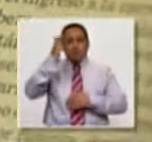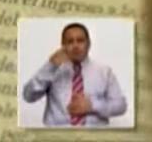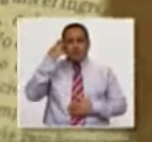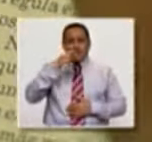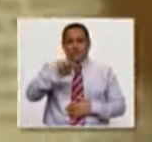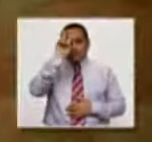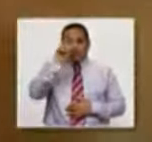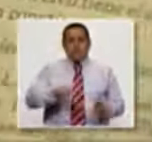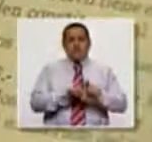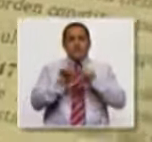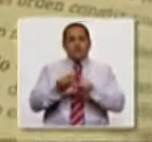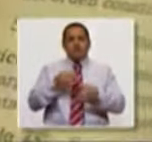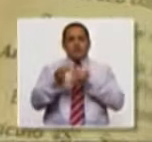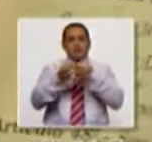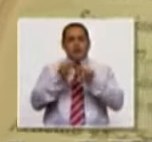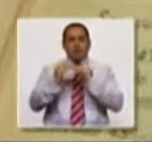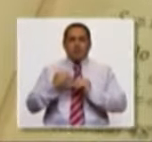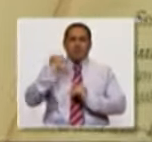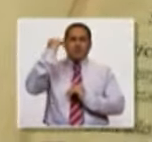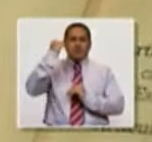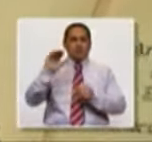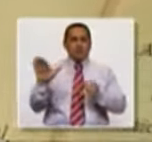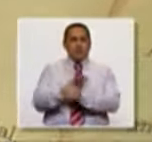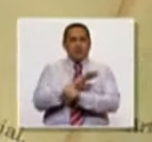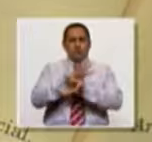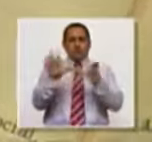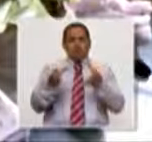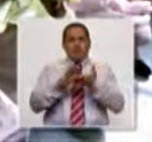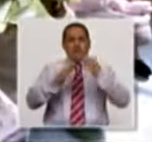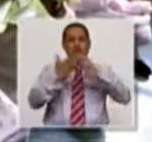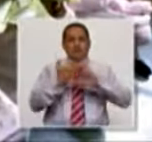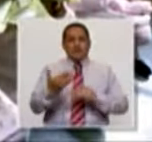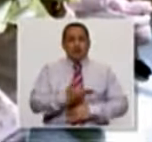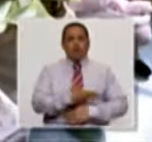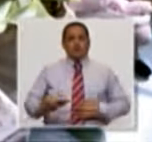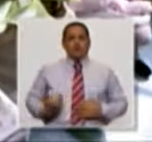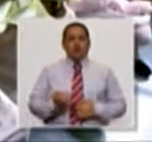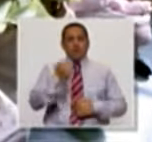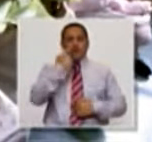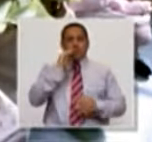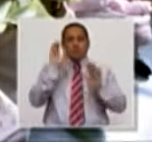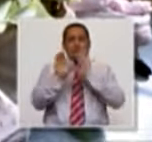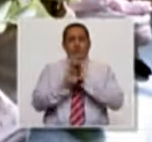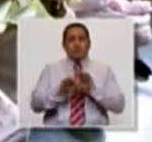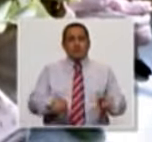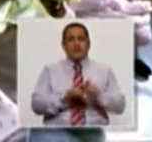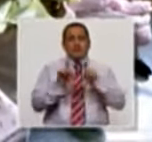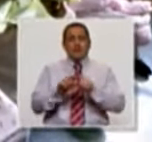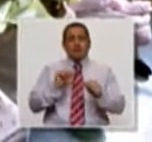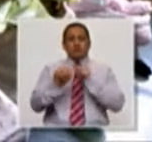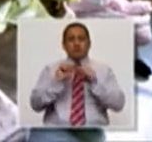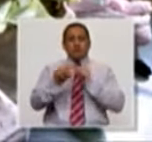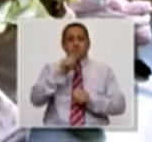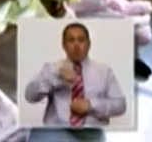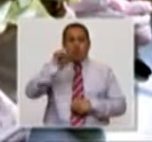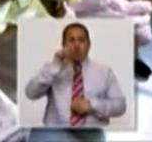Perú, que los estima como fin supremo de la sociedad y el Estado, reconociendo, por ejemplo, en su capítulo